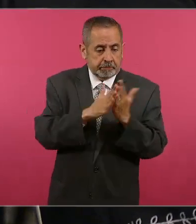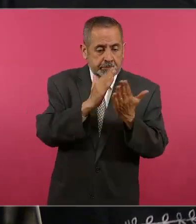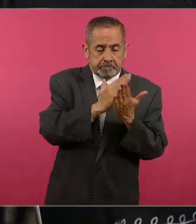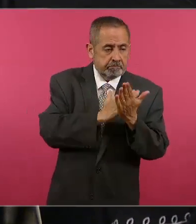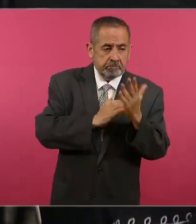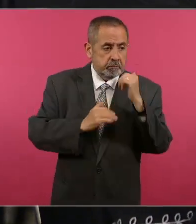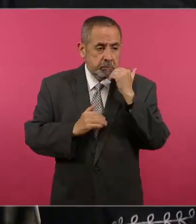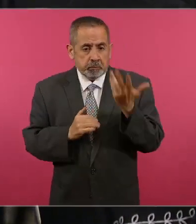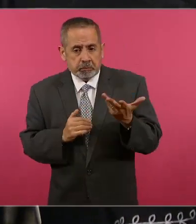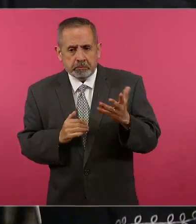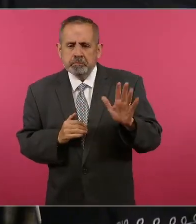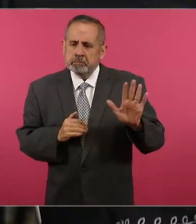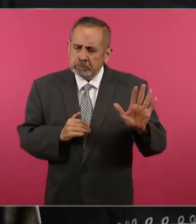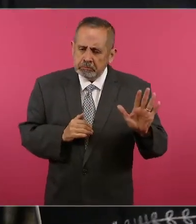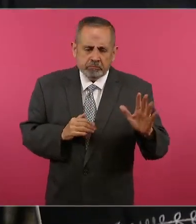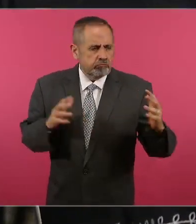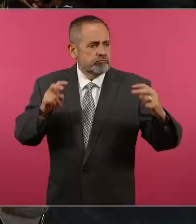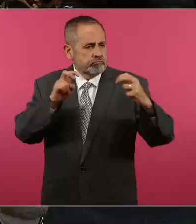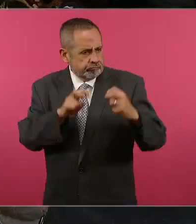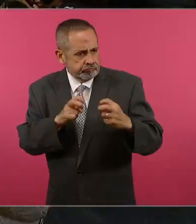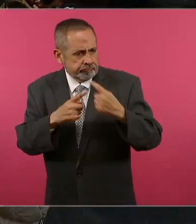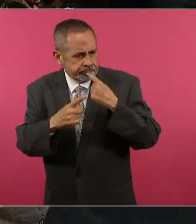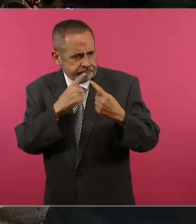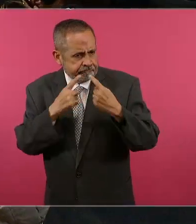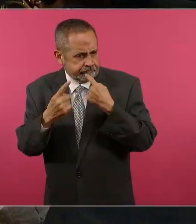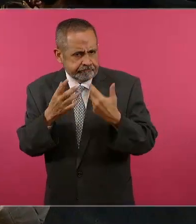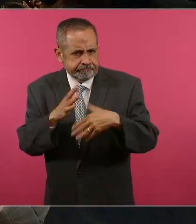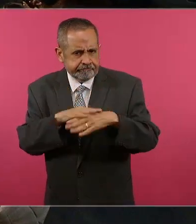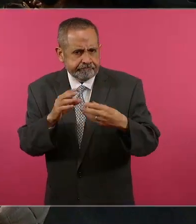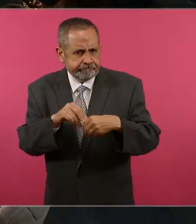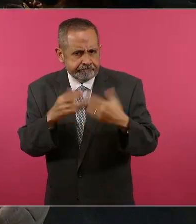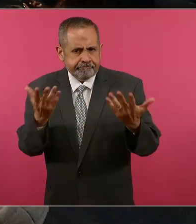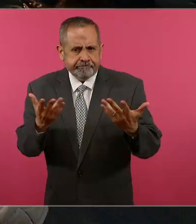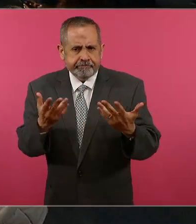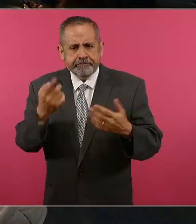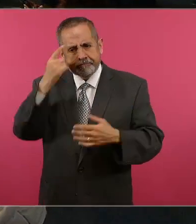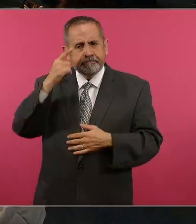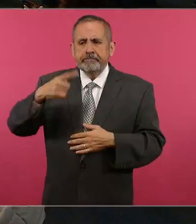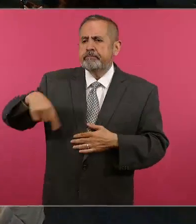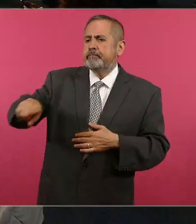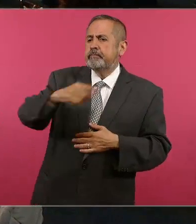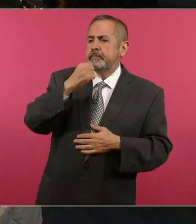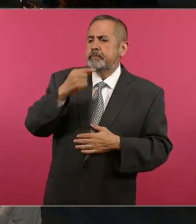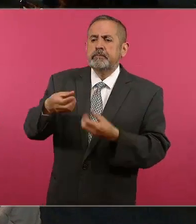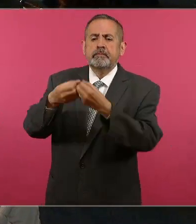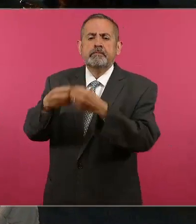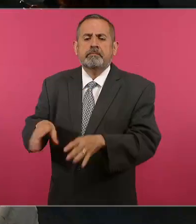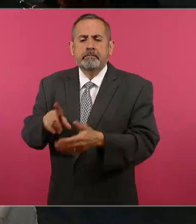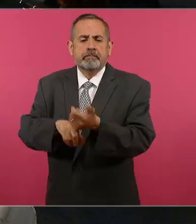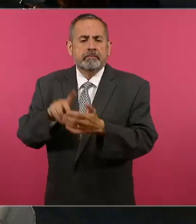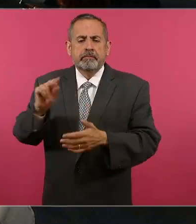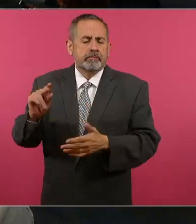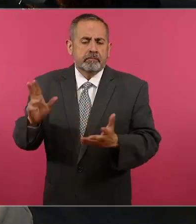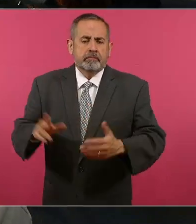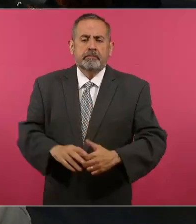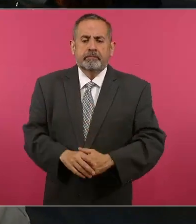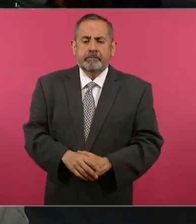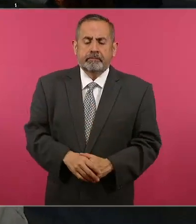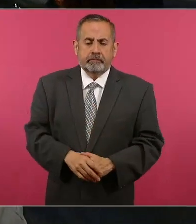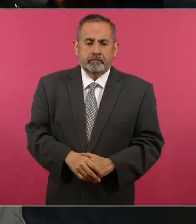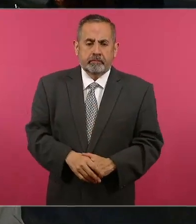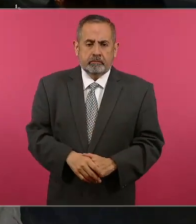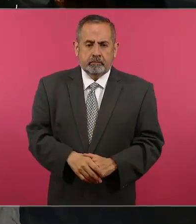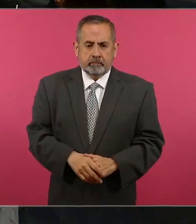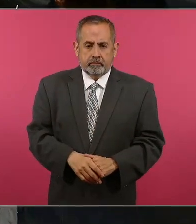libros, con la intención de pues no perjudicar al estudiantado. Pues